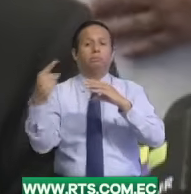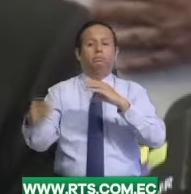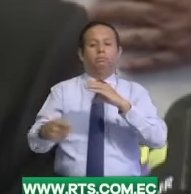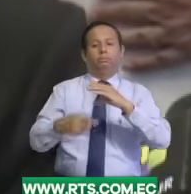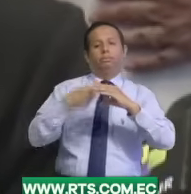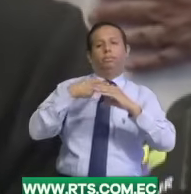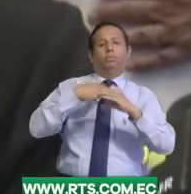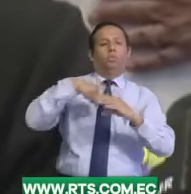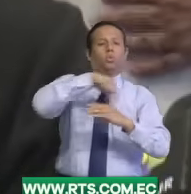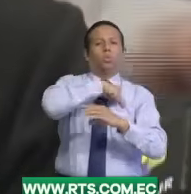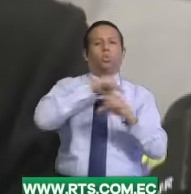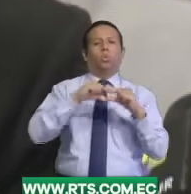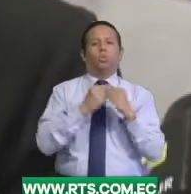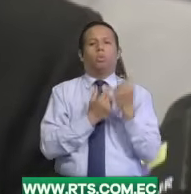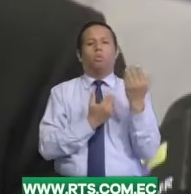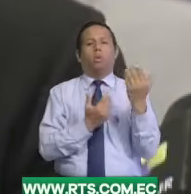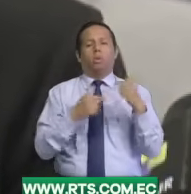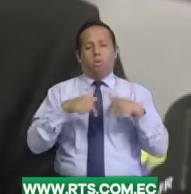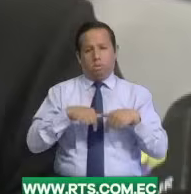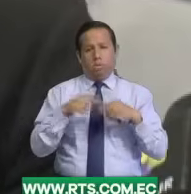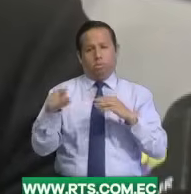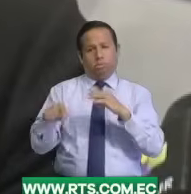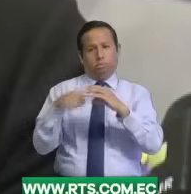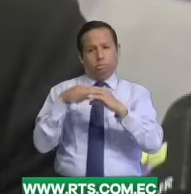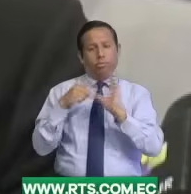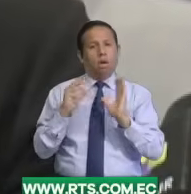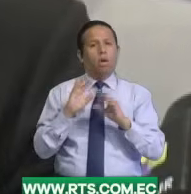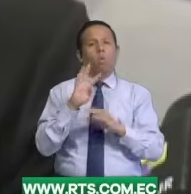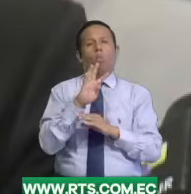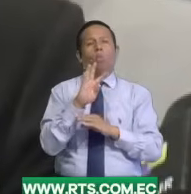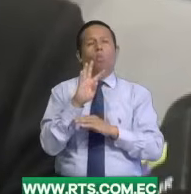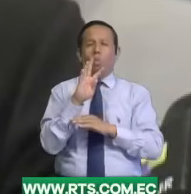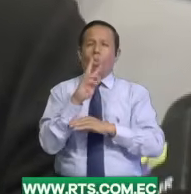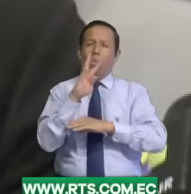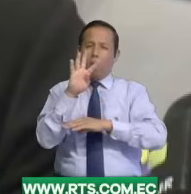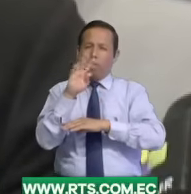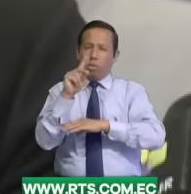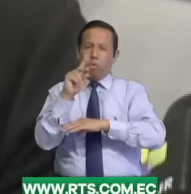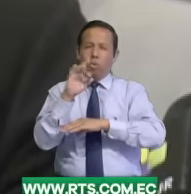a nosotros como agrupación política, como partido político, para que en 48 horas